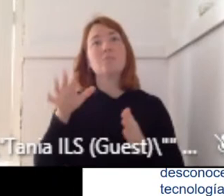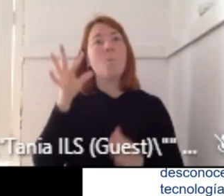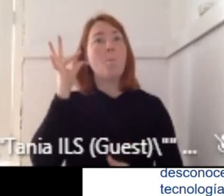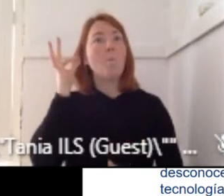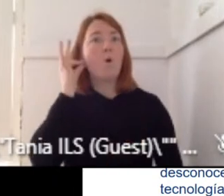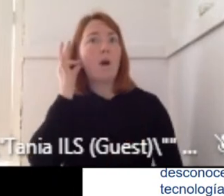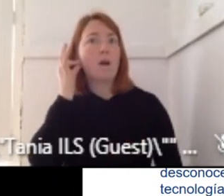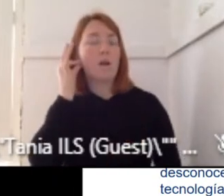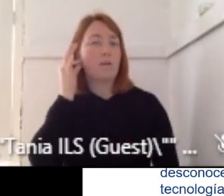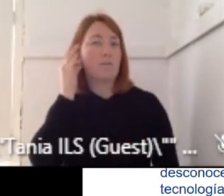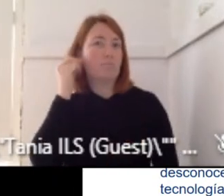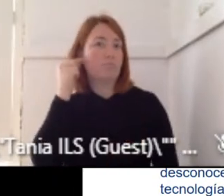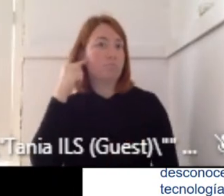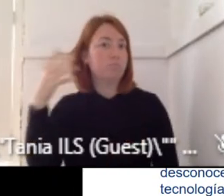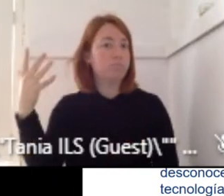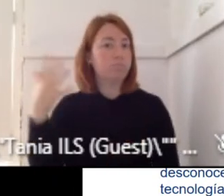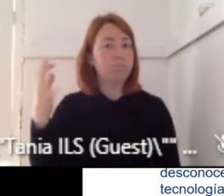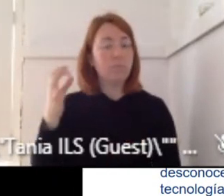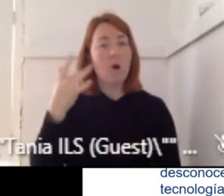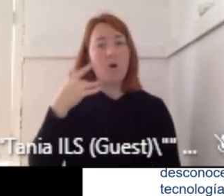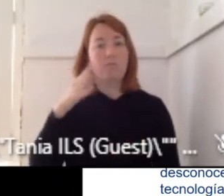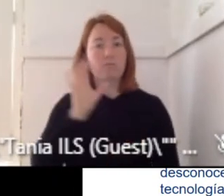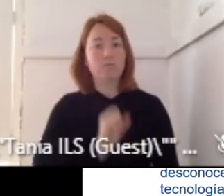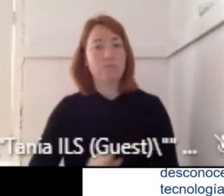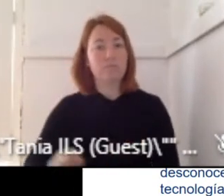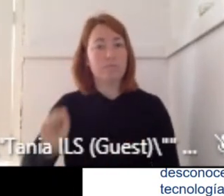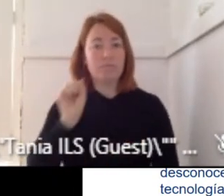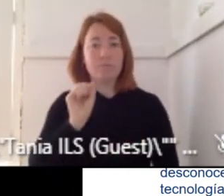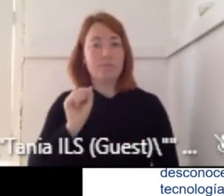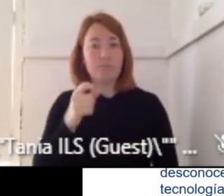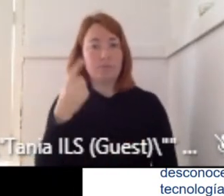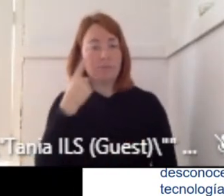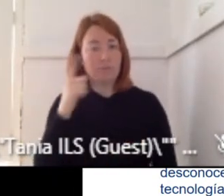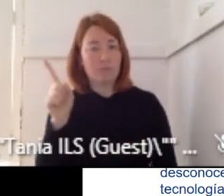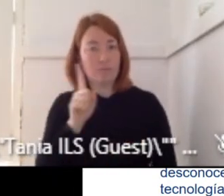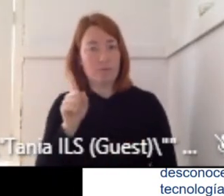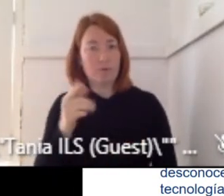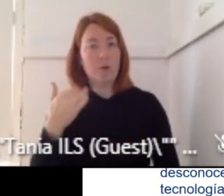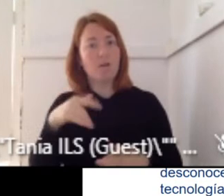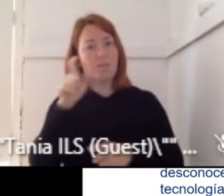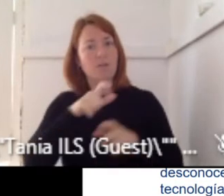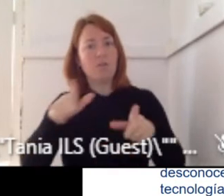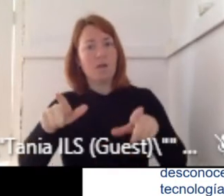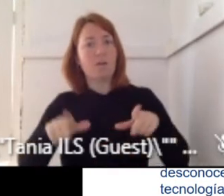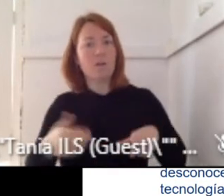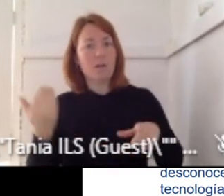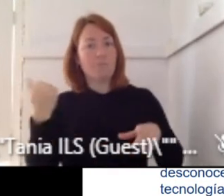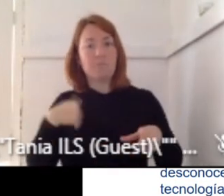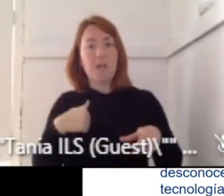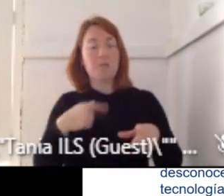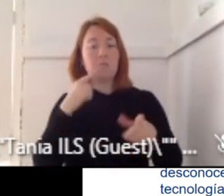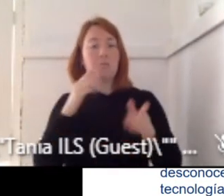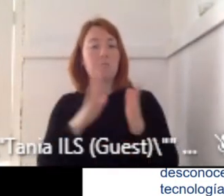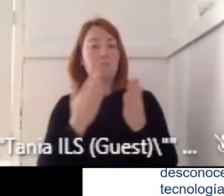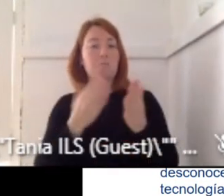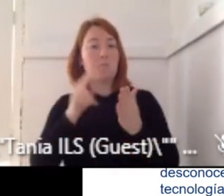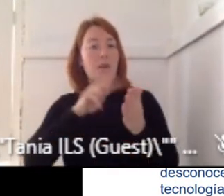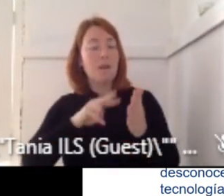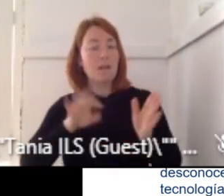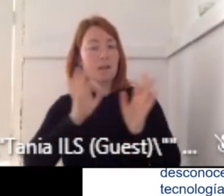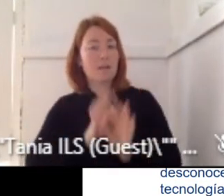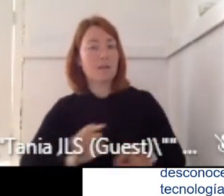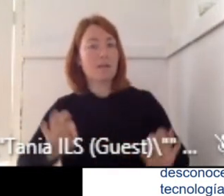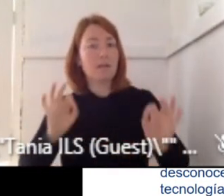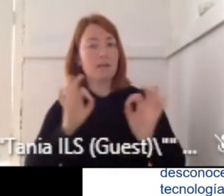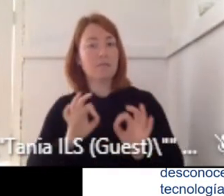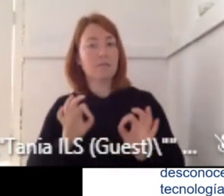la tecnología. Y bueno, yo lo amplío a la historia de la física, a la historia de la ingeniería, etcétera, etcétera. Entonces podemos poner